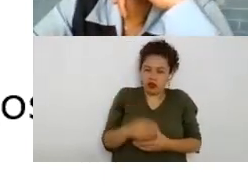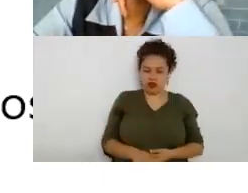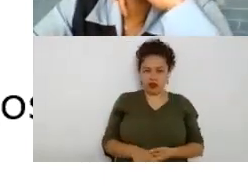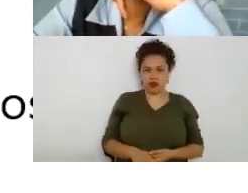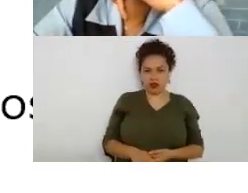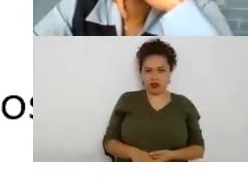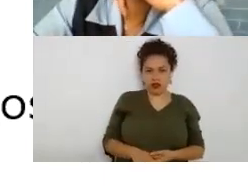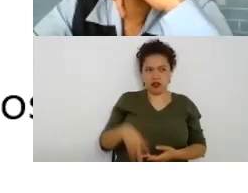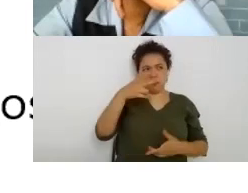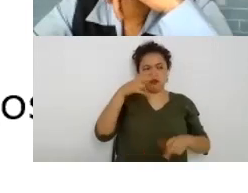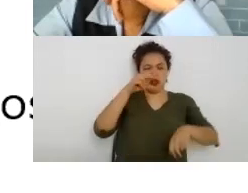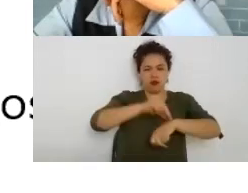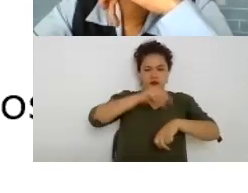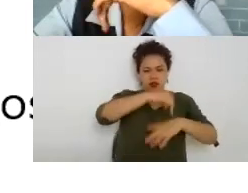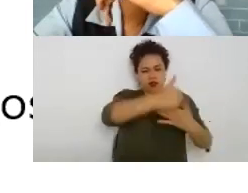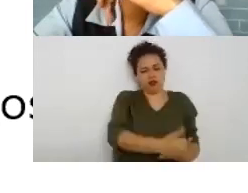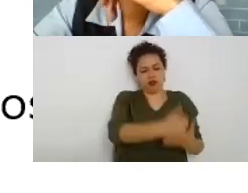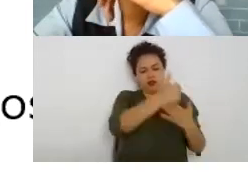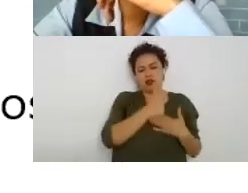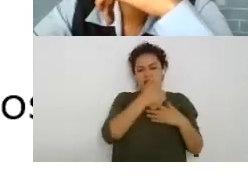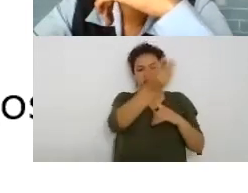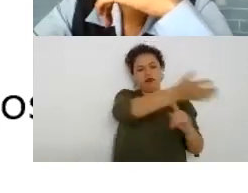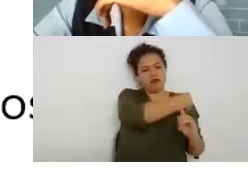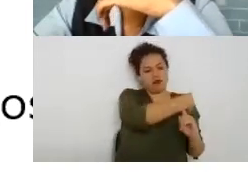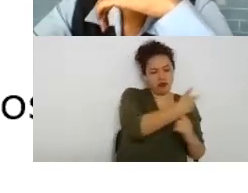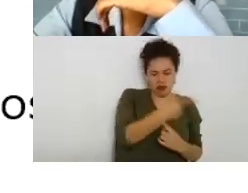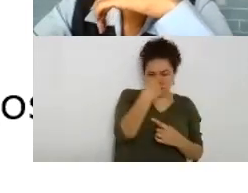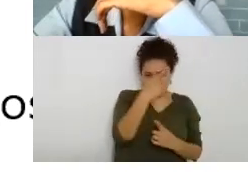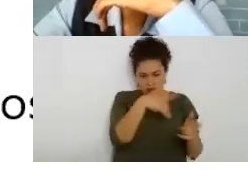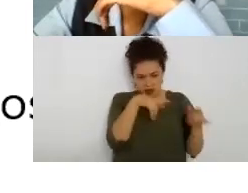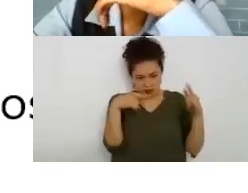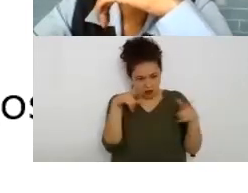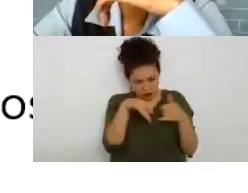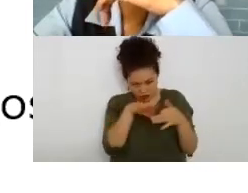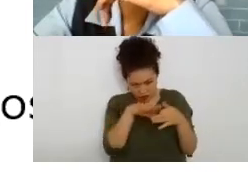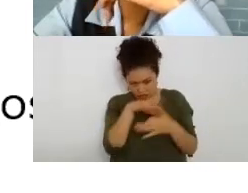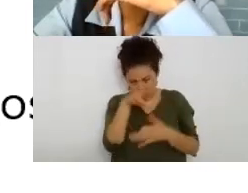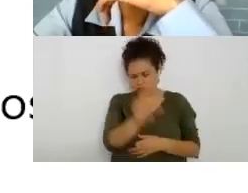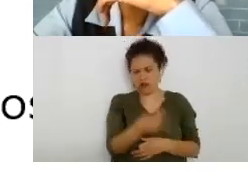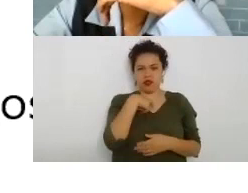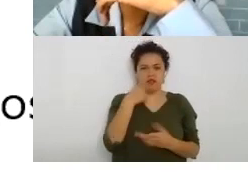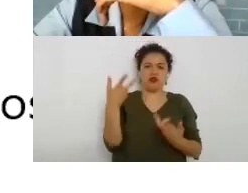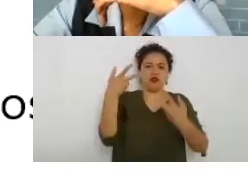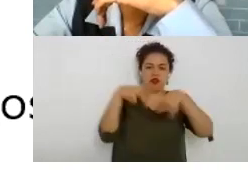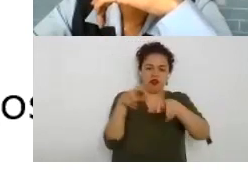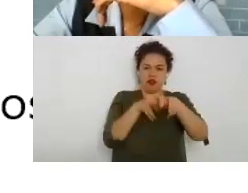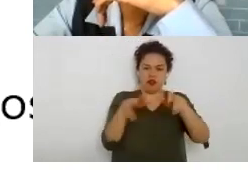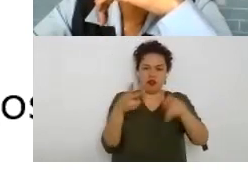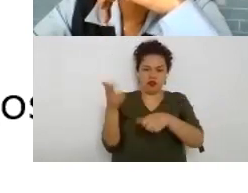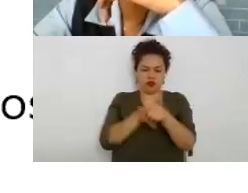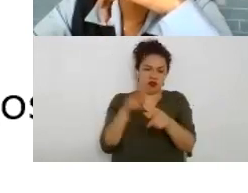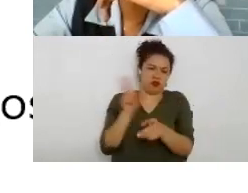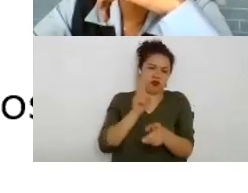requiere apoyo médico. Y si una ambulancia no está a la mano, sino, pues yo sí la subo al coche y la llevo al hospital a que le vean